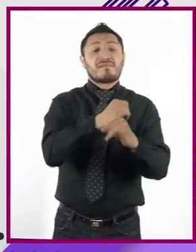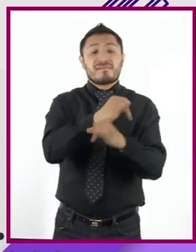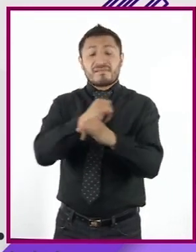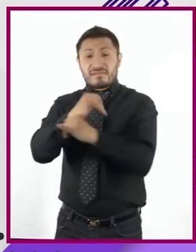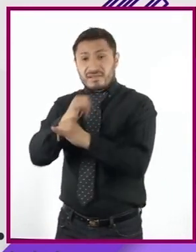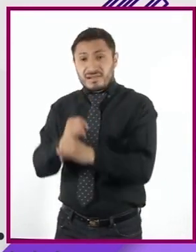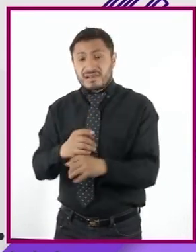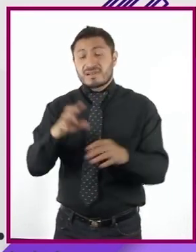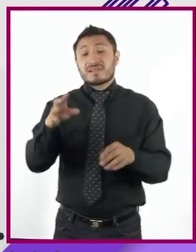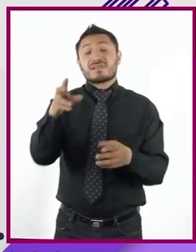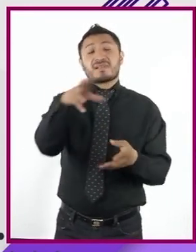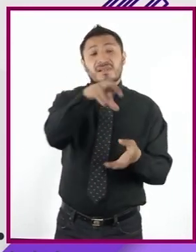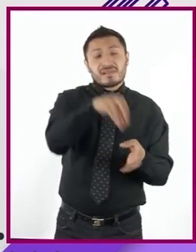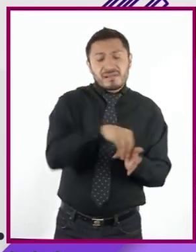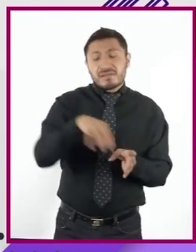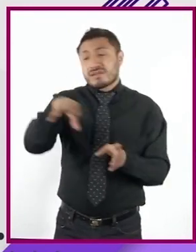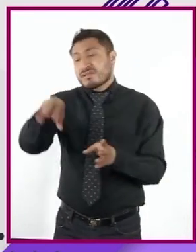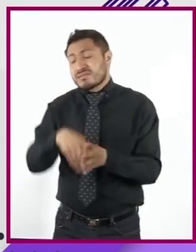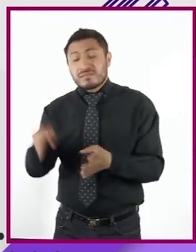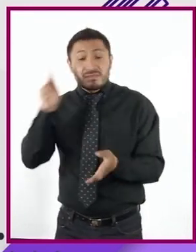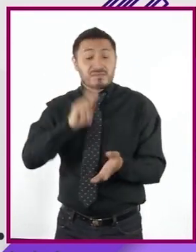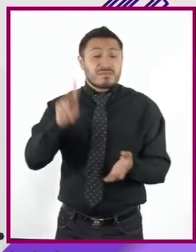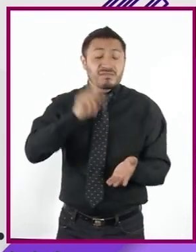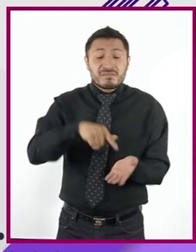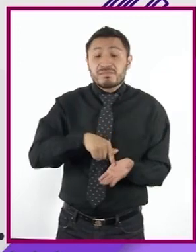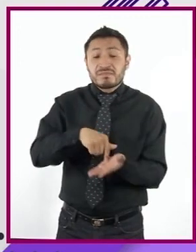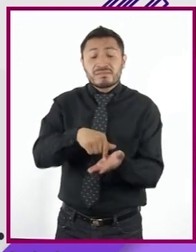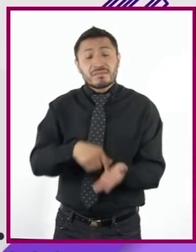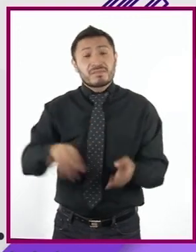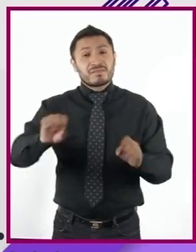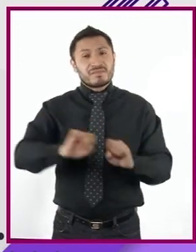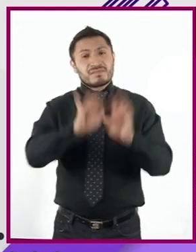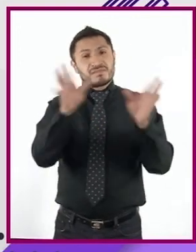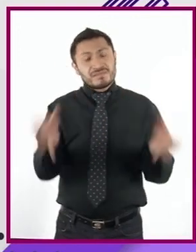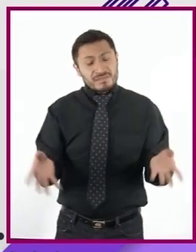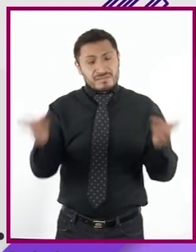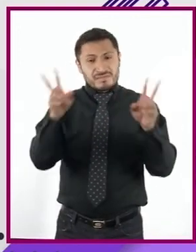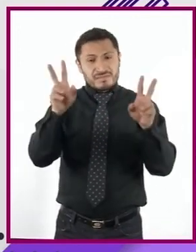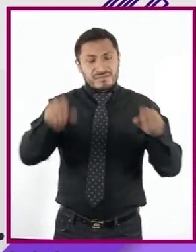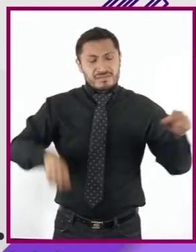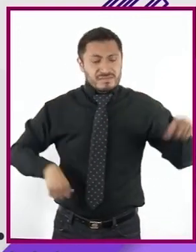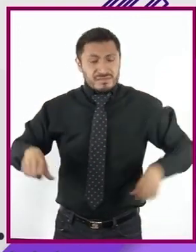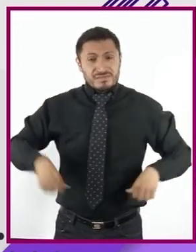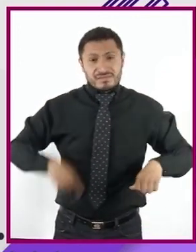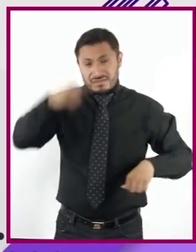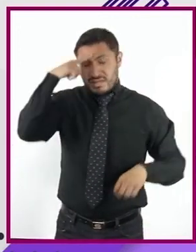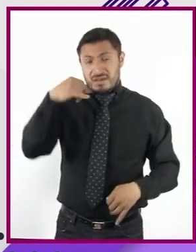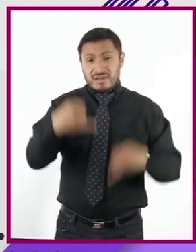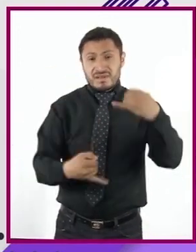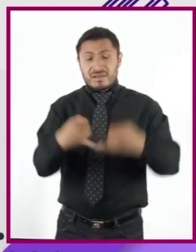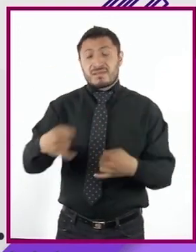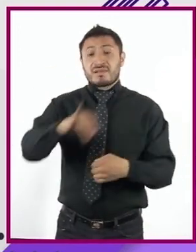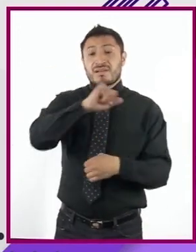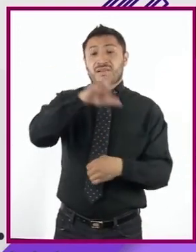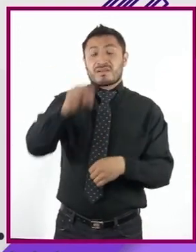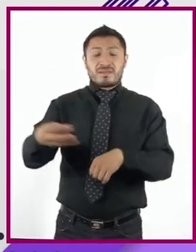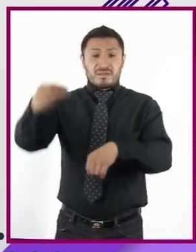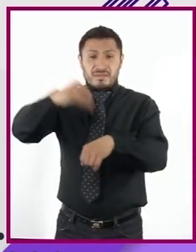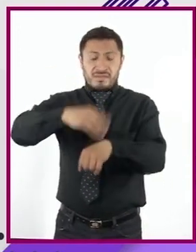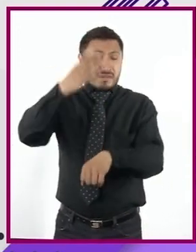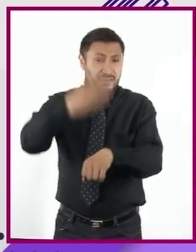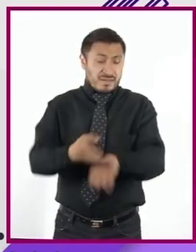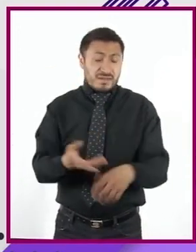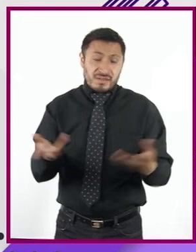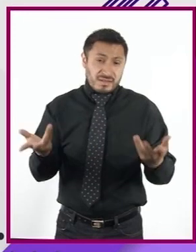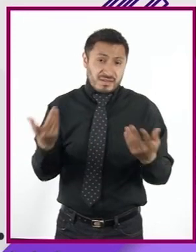investigación, reunir pruebas que permitan esclarecer los hechos para que un juez establezca o no una condena